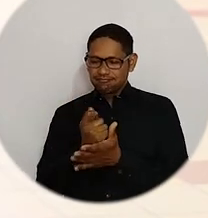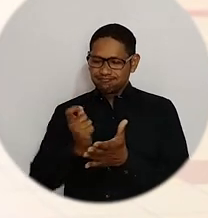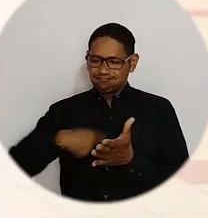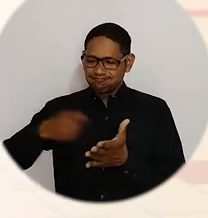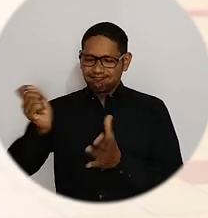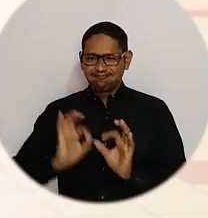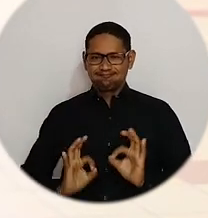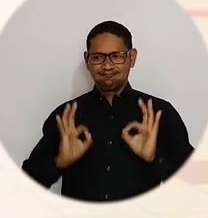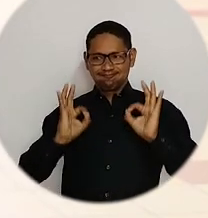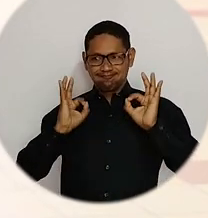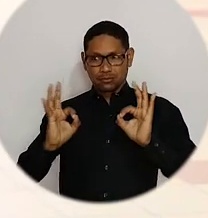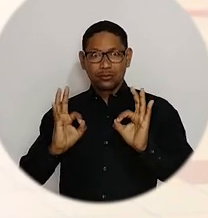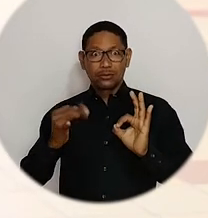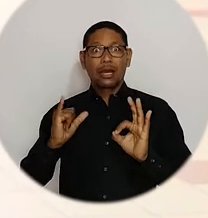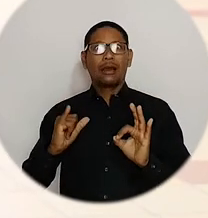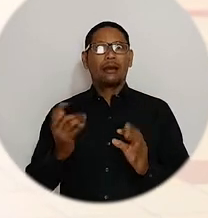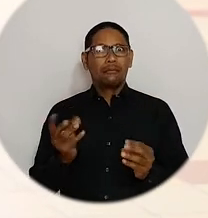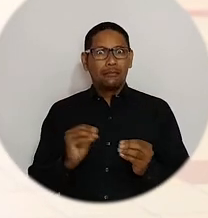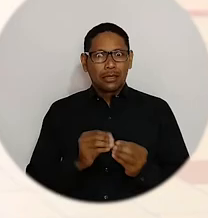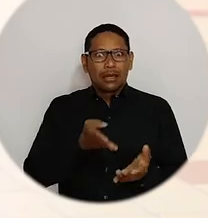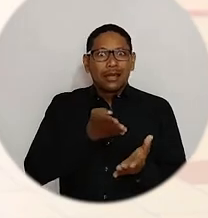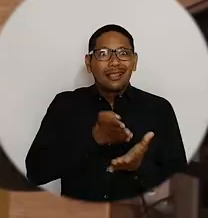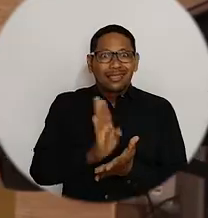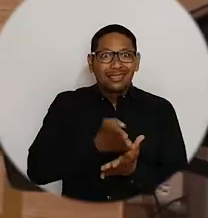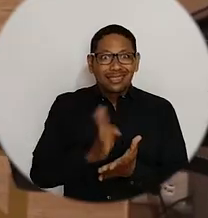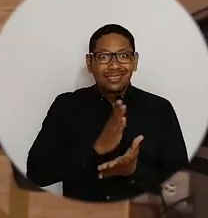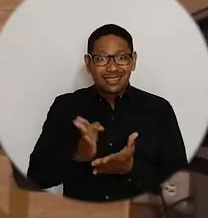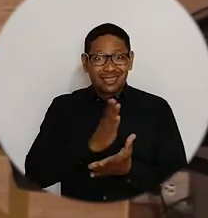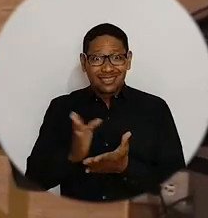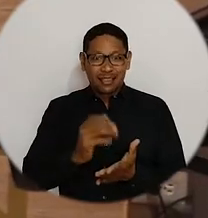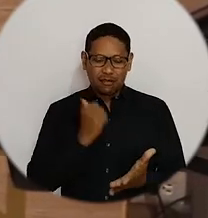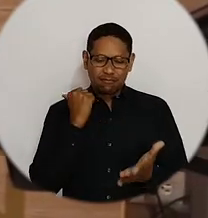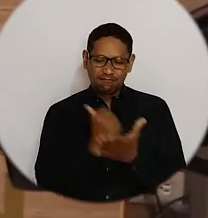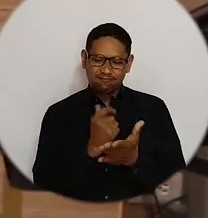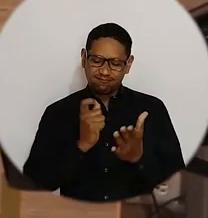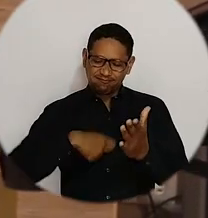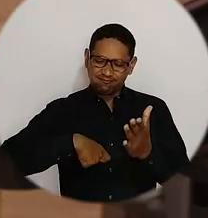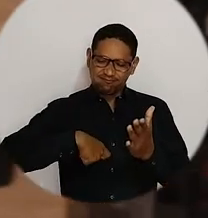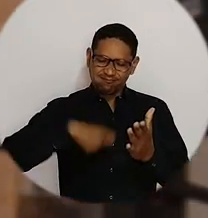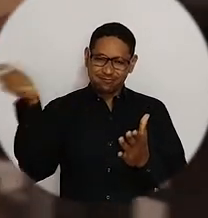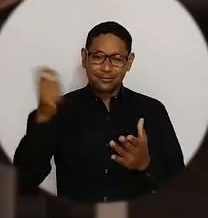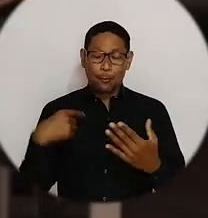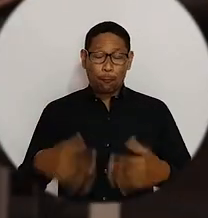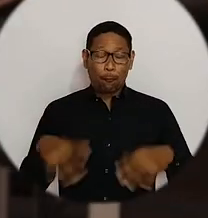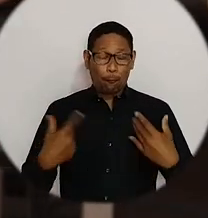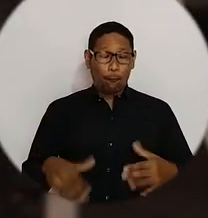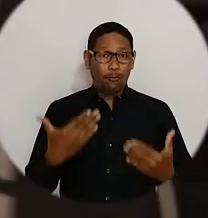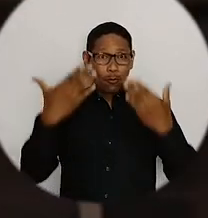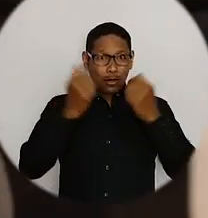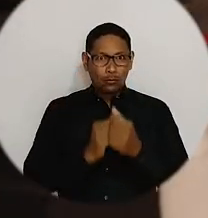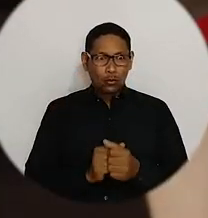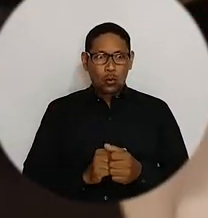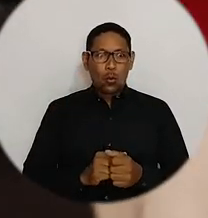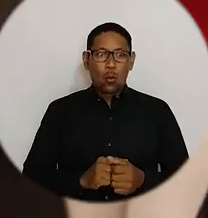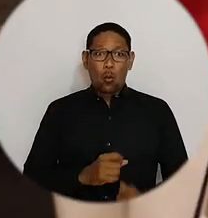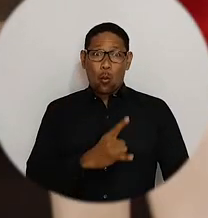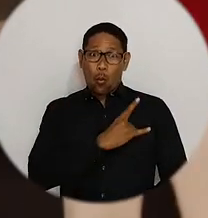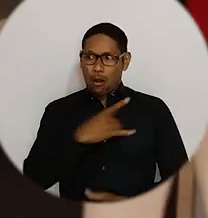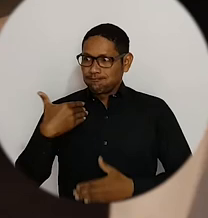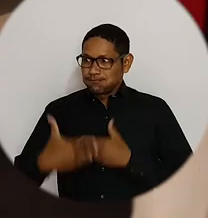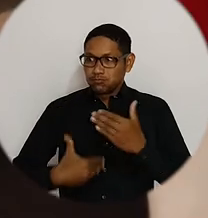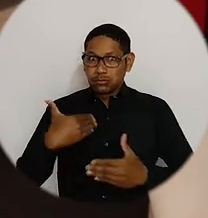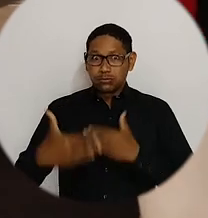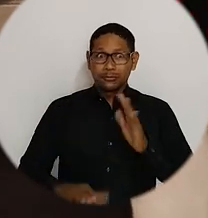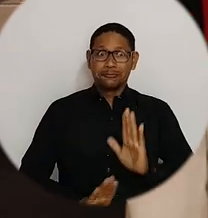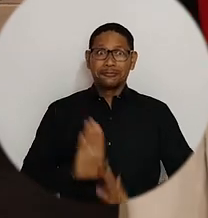le ha dado su acreditación institucional y que va en camino al programa de Derecho con la acreditación institucional. Creo que es un